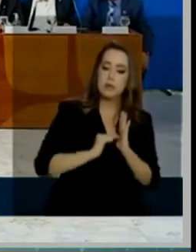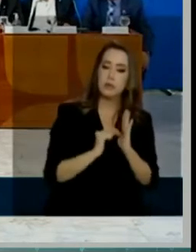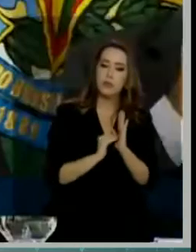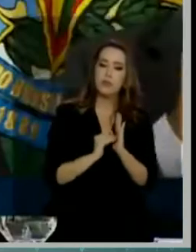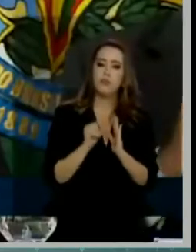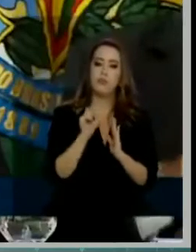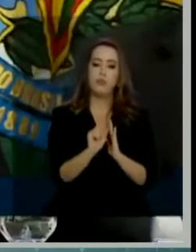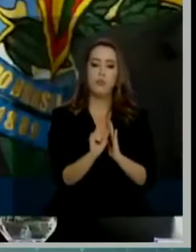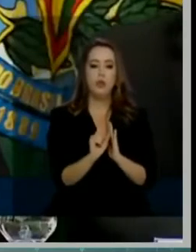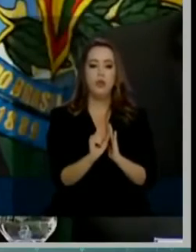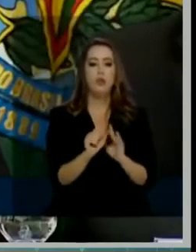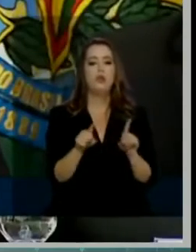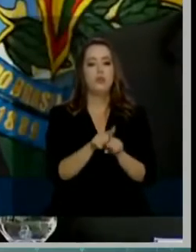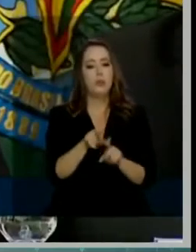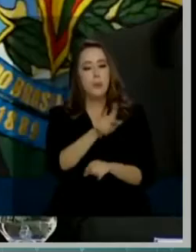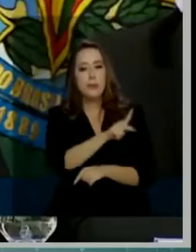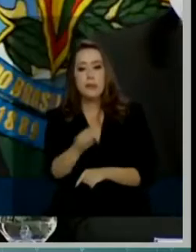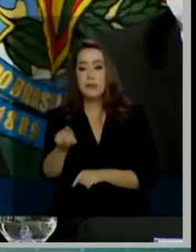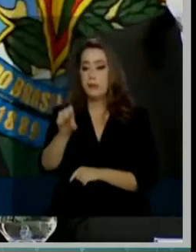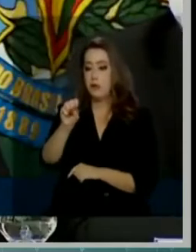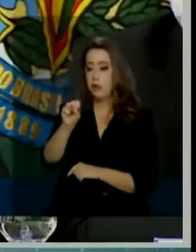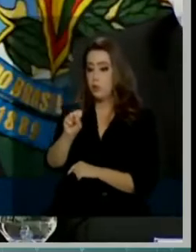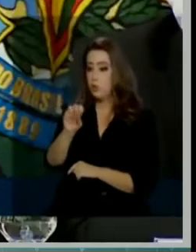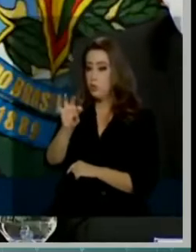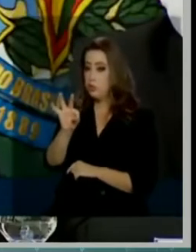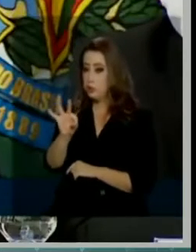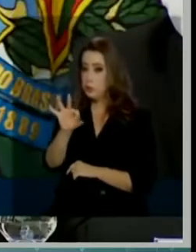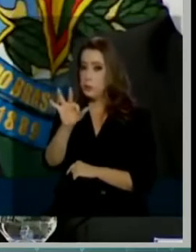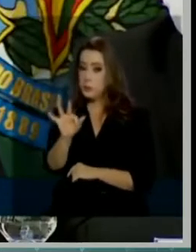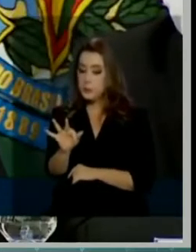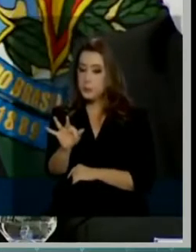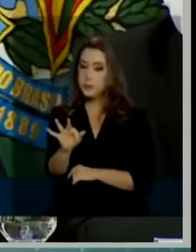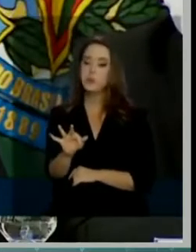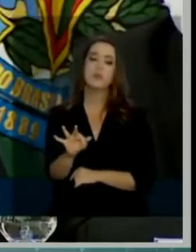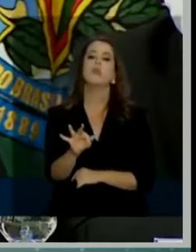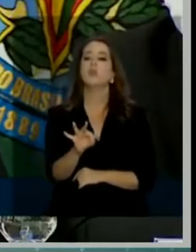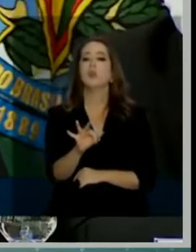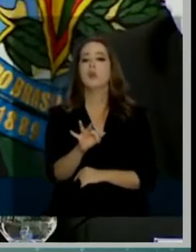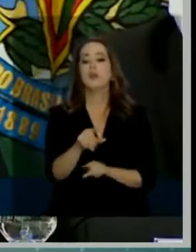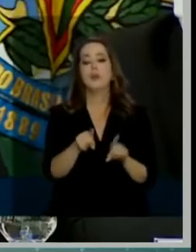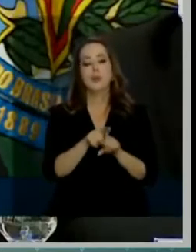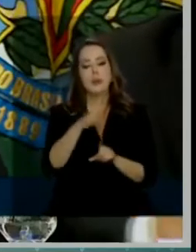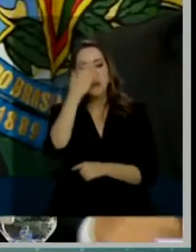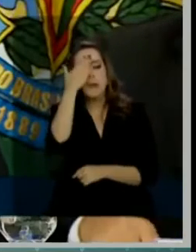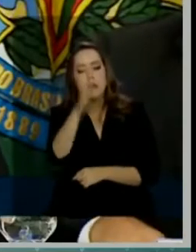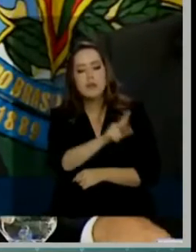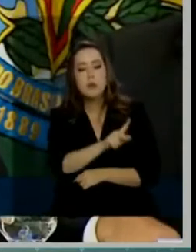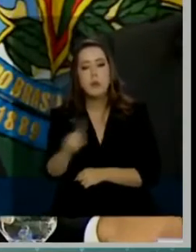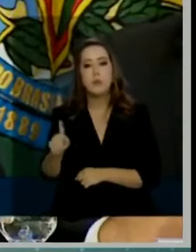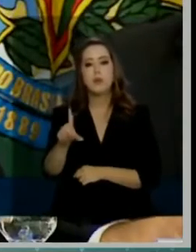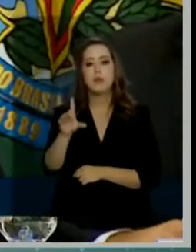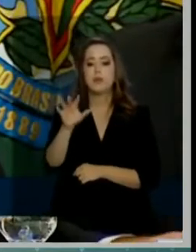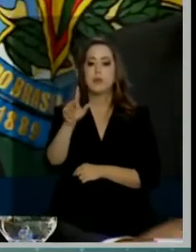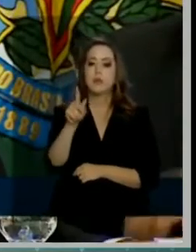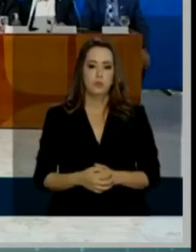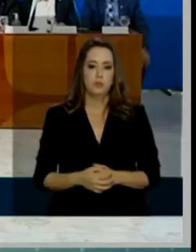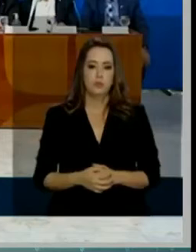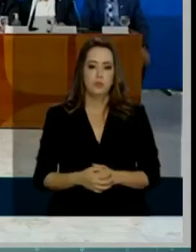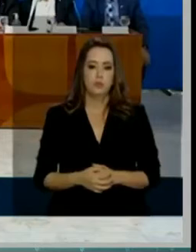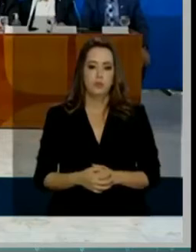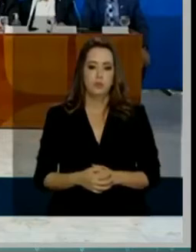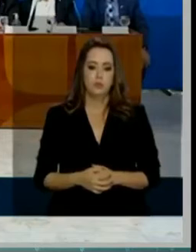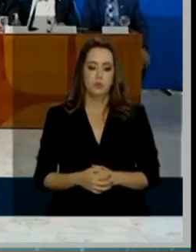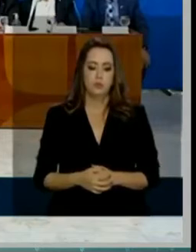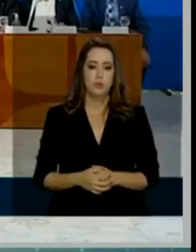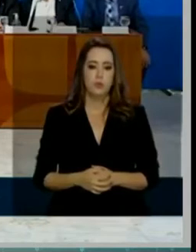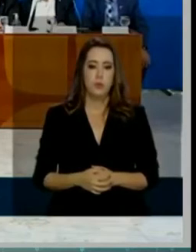el apoyo a estos sectores de la población que si no tienen qué comer, teniendo en cuenta que Brasil vive con 12 millones de desempleados